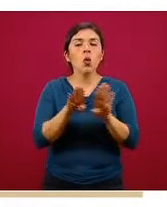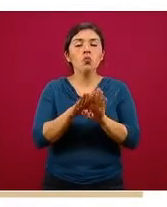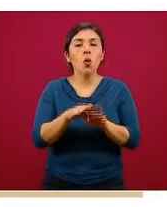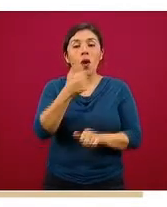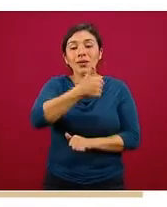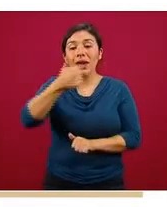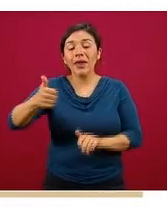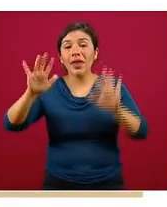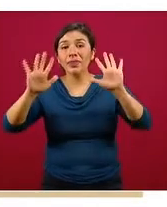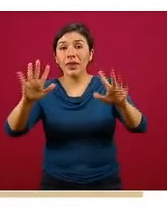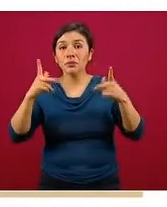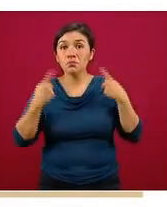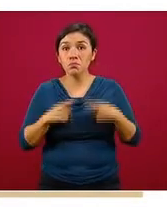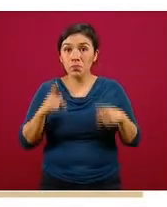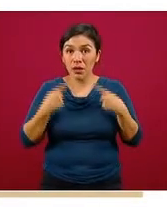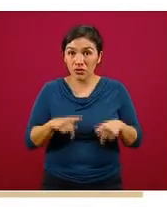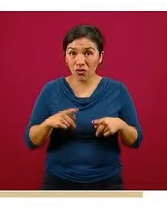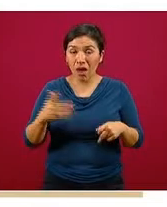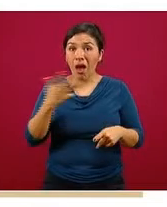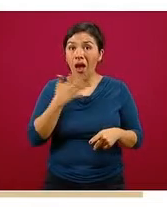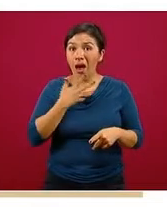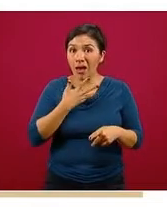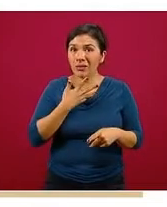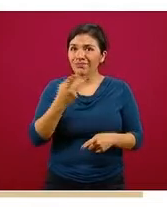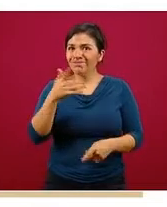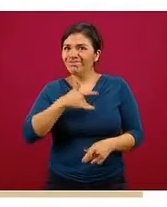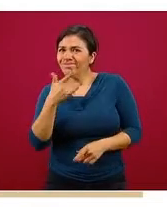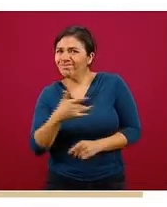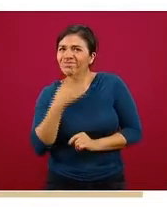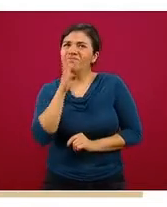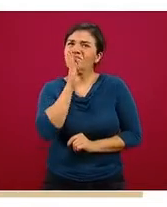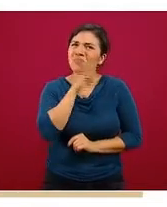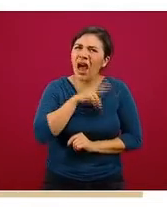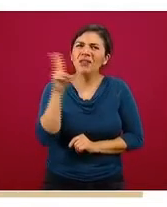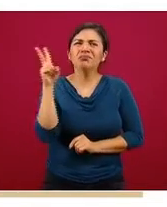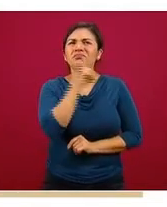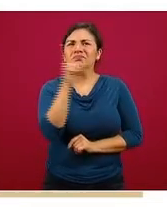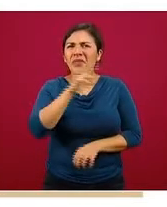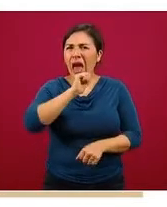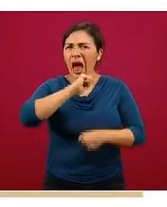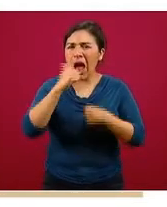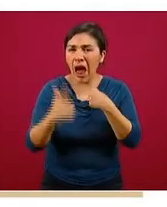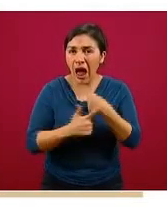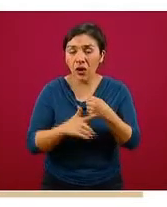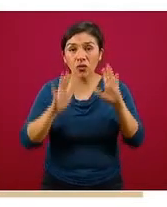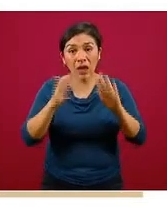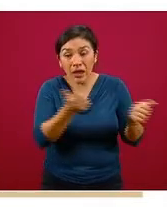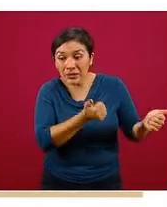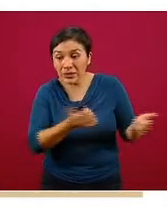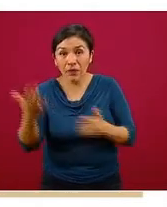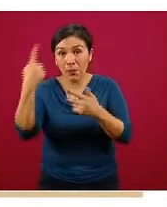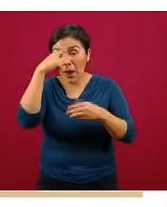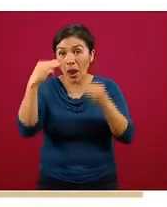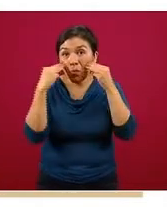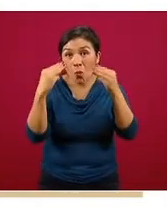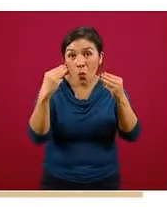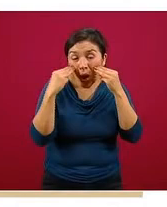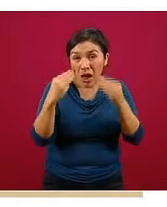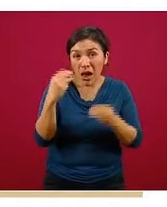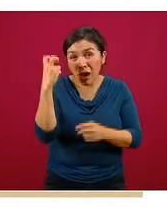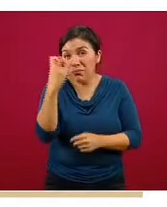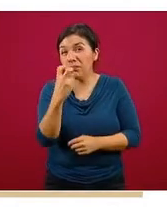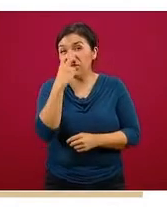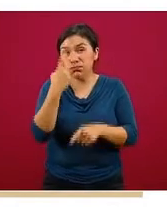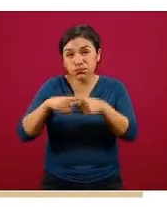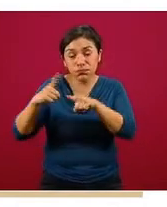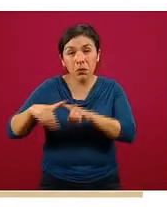10 personas que están desarrollando signos y síntomas respiratorios y que han sido muestreadas, la mitad